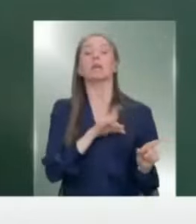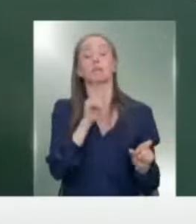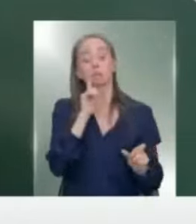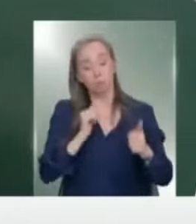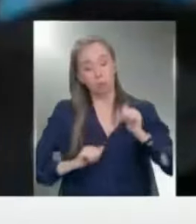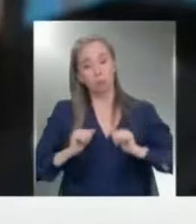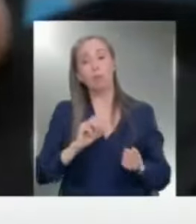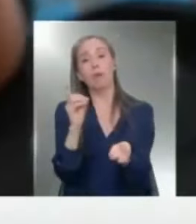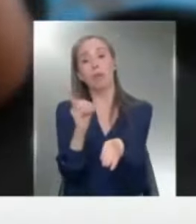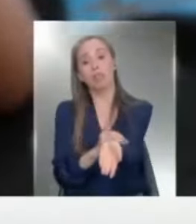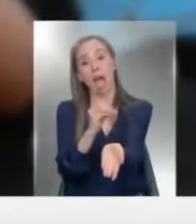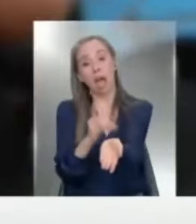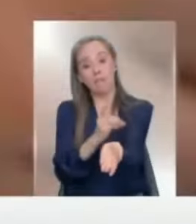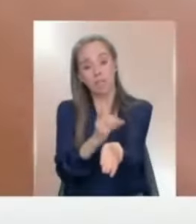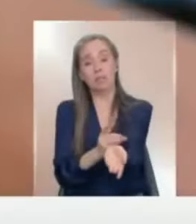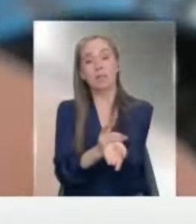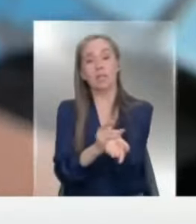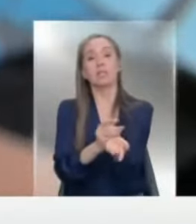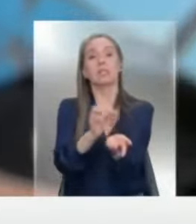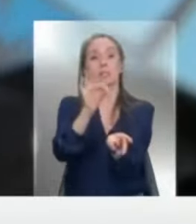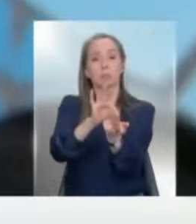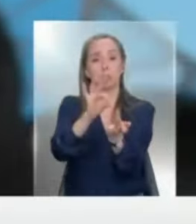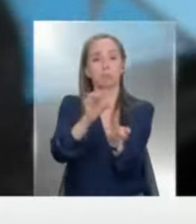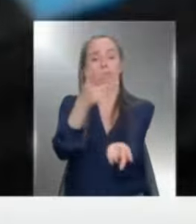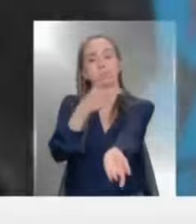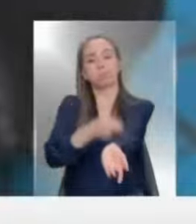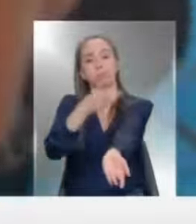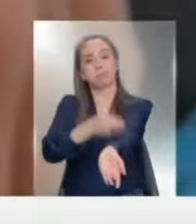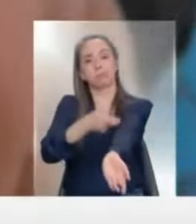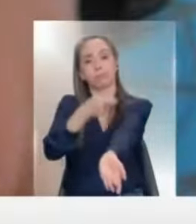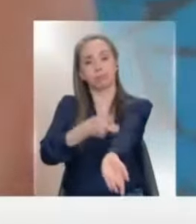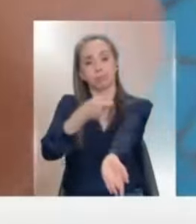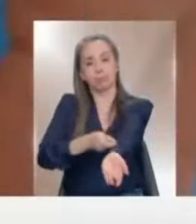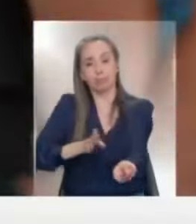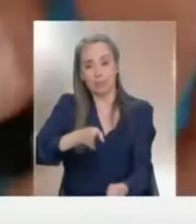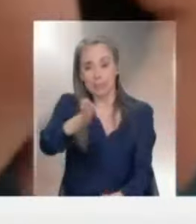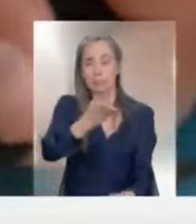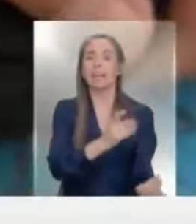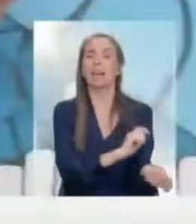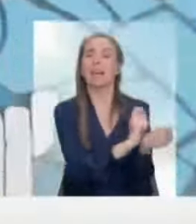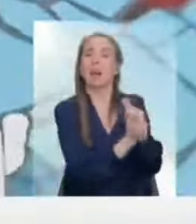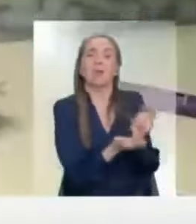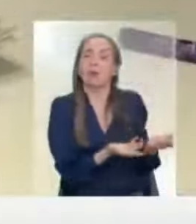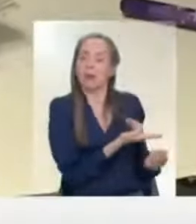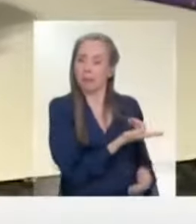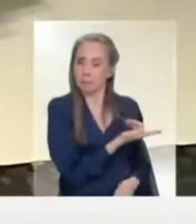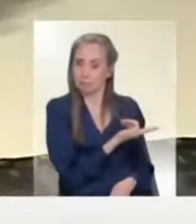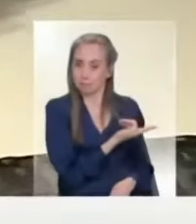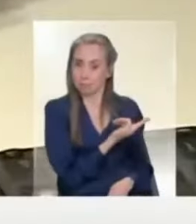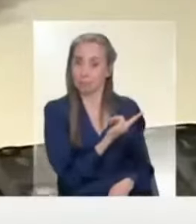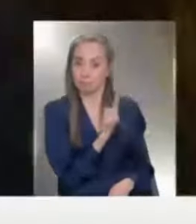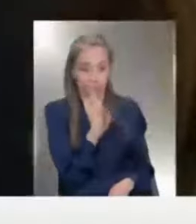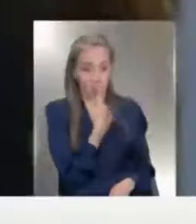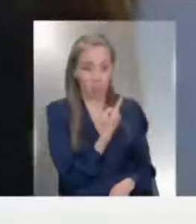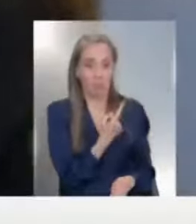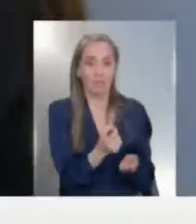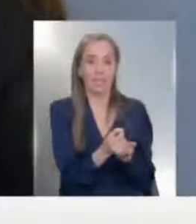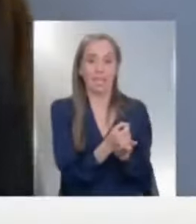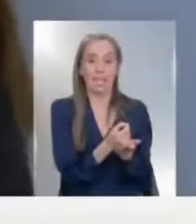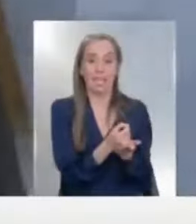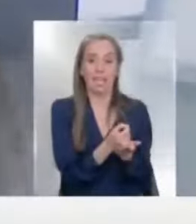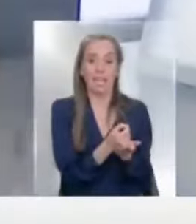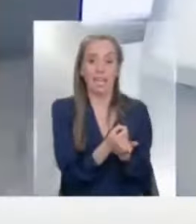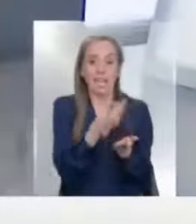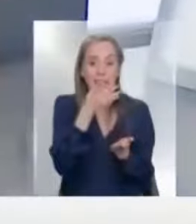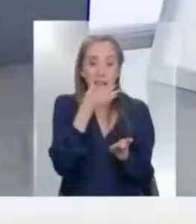sufren de diabetes tienen que inyectarse permanentemente qué es lo que ha cambiado bueno que en este caso estamos hablando de un tratamiento